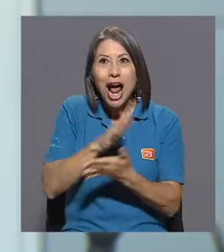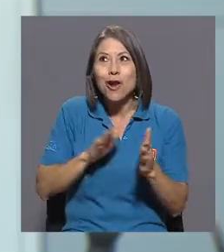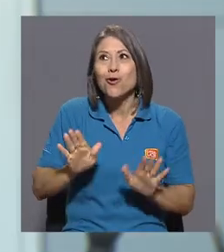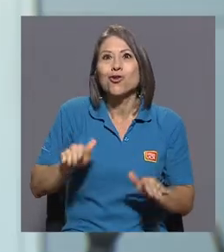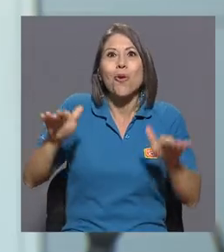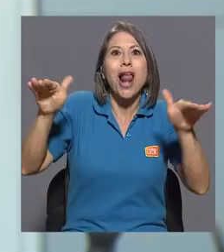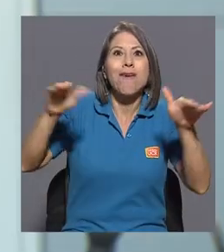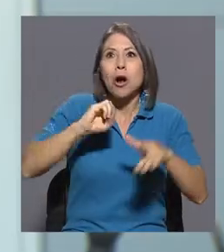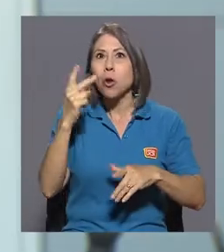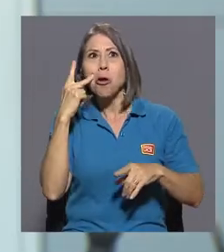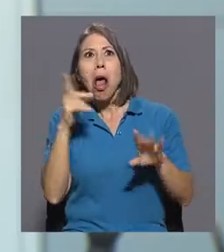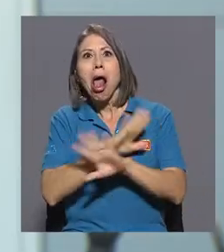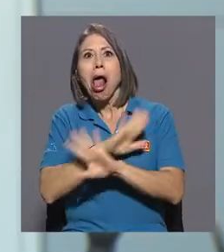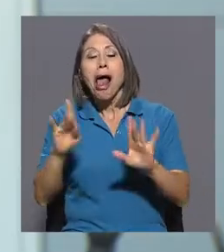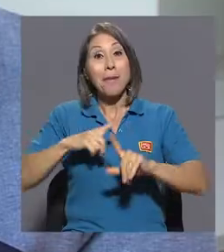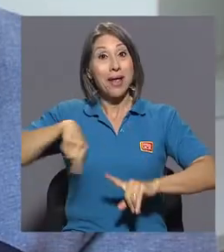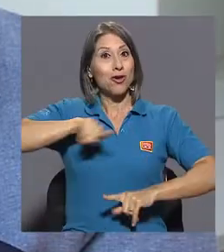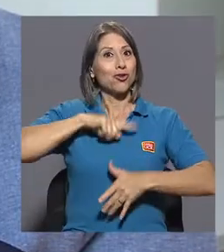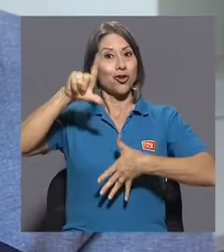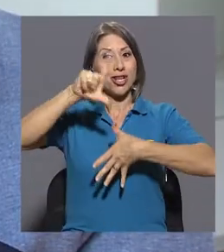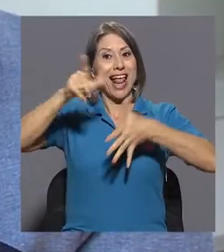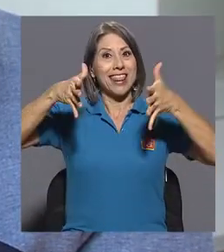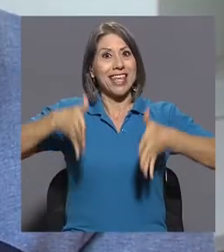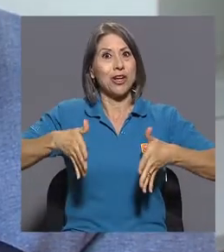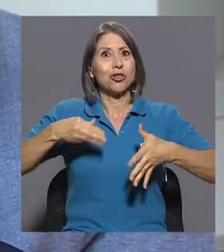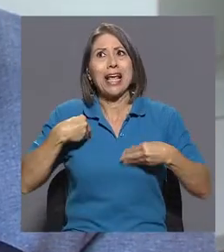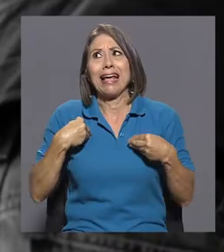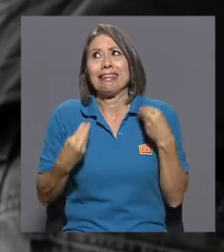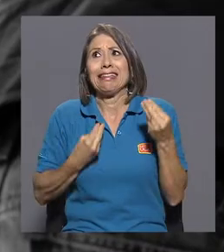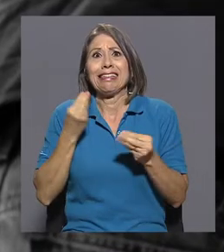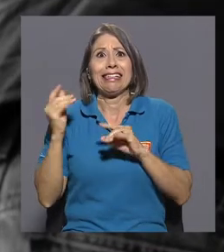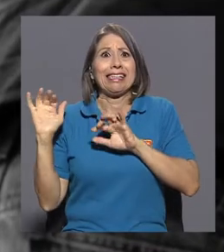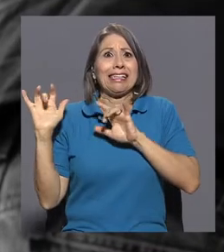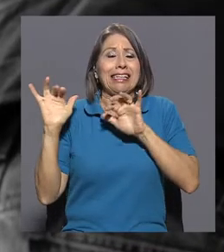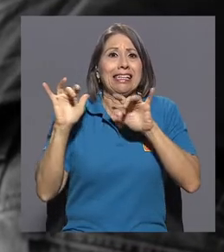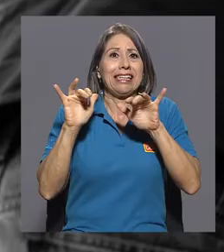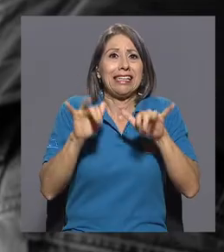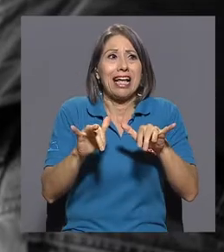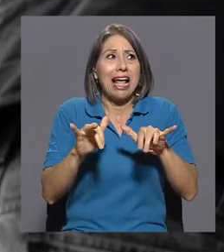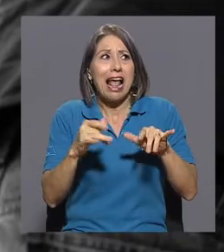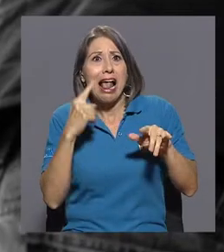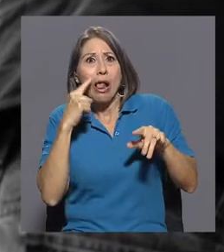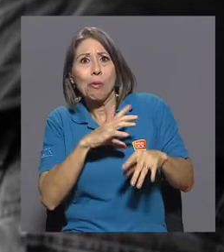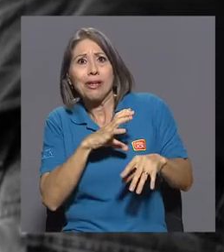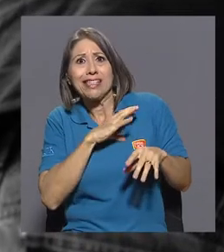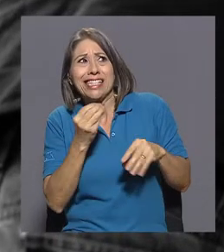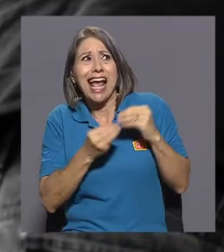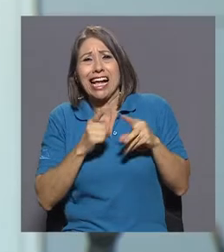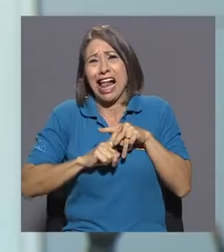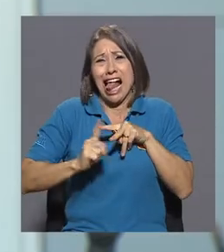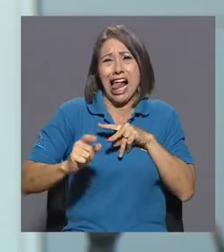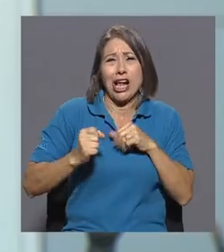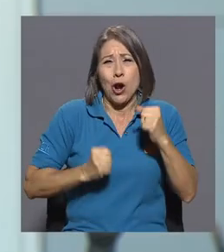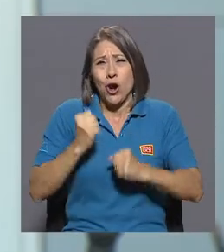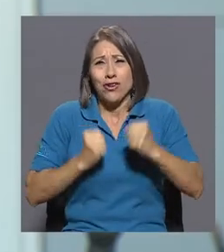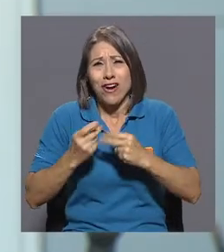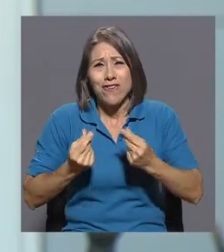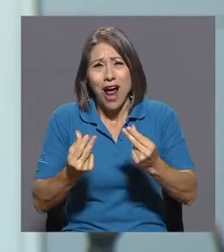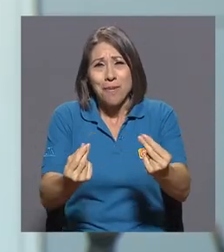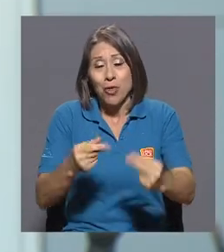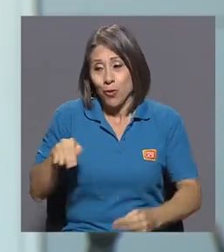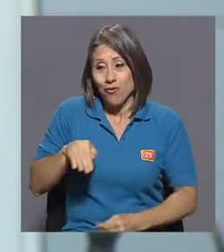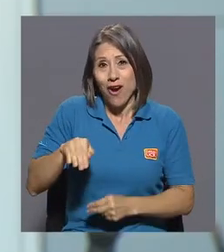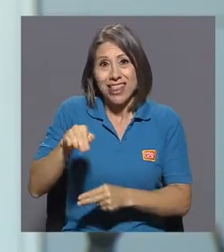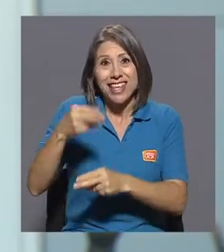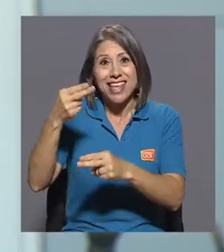hacíamos era correr rápido, ¿verdad? De la inmigración. Entonces, era una ratilla que se llamaba Speedy González. Sí. Entonces, cuando en